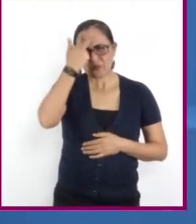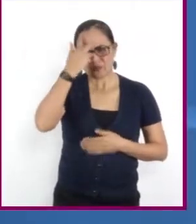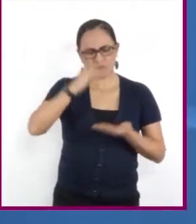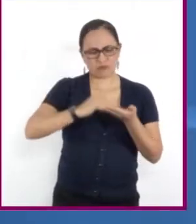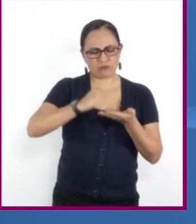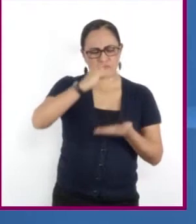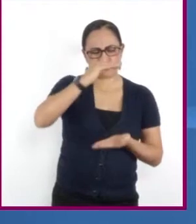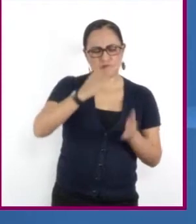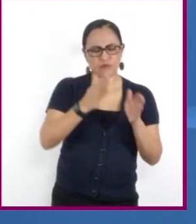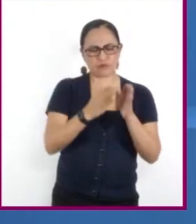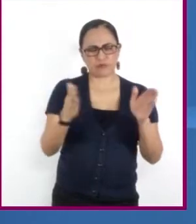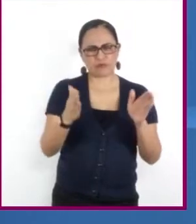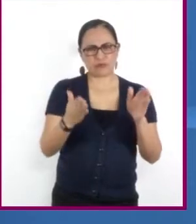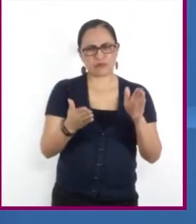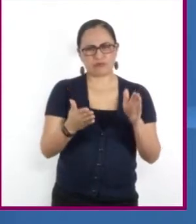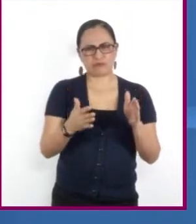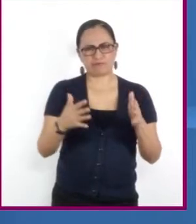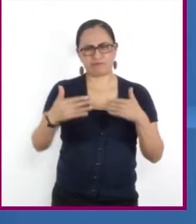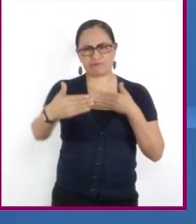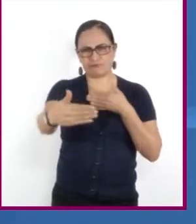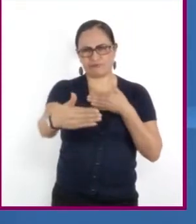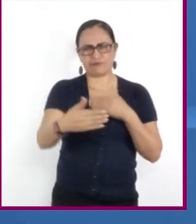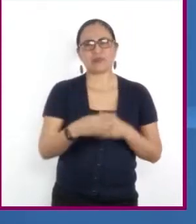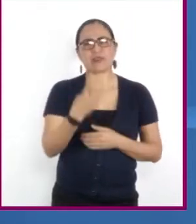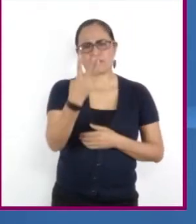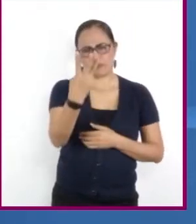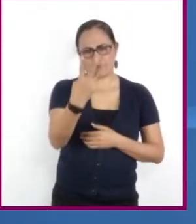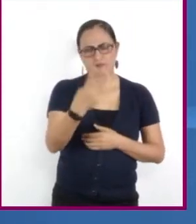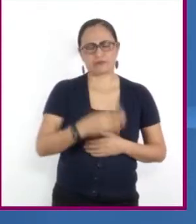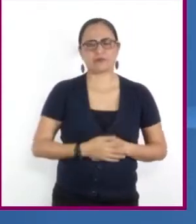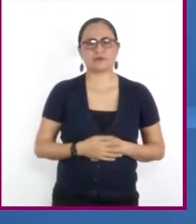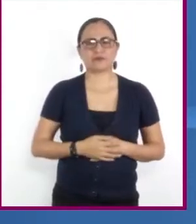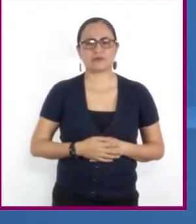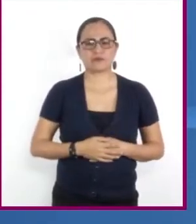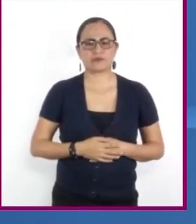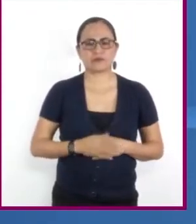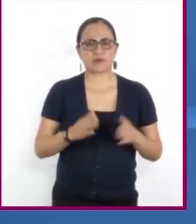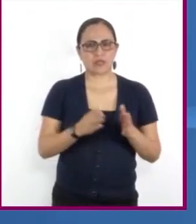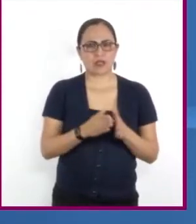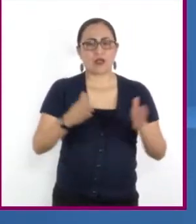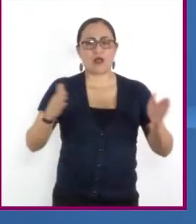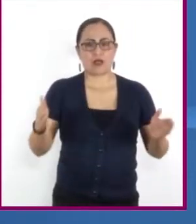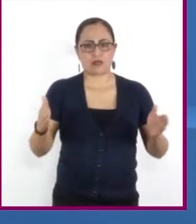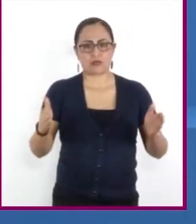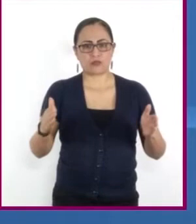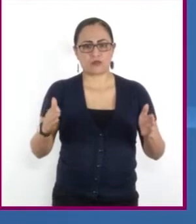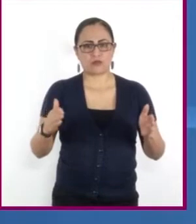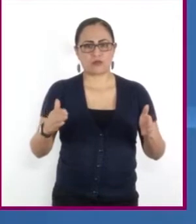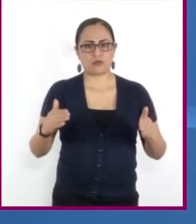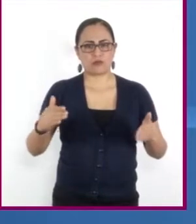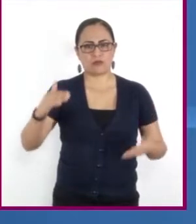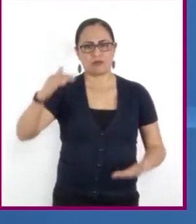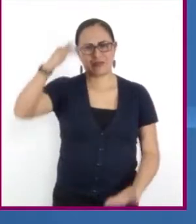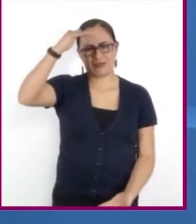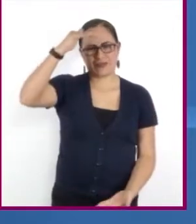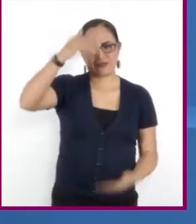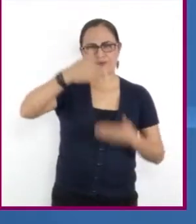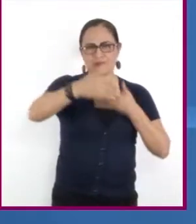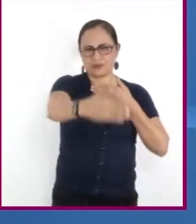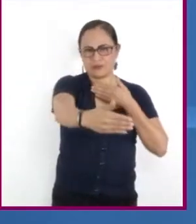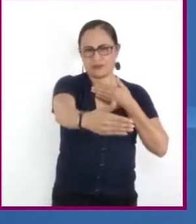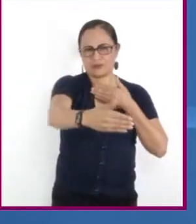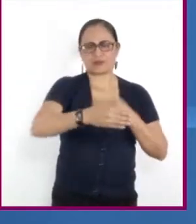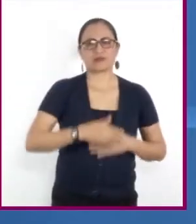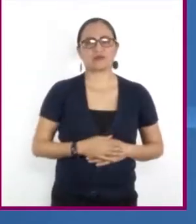volumen se genera al considerar 3 longitudes: ancho, largo y alto. Por